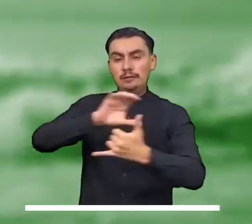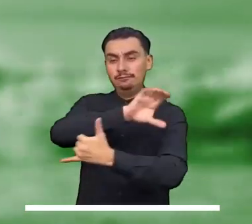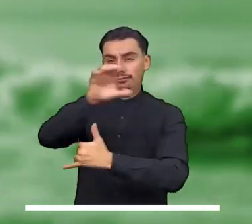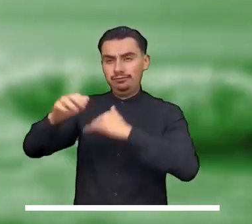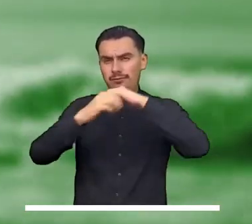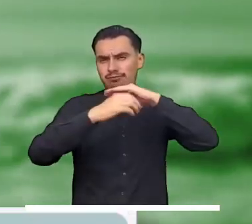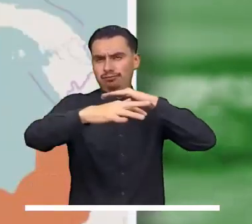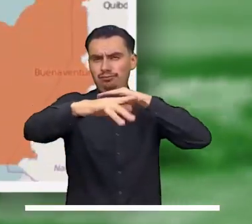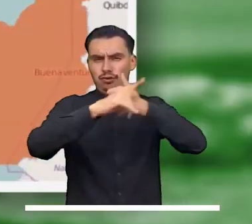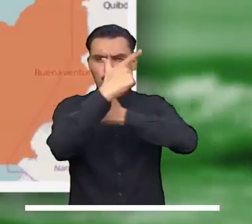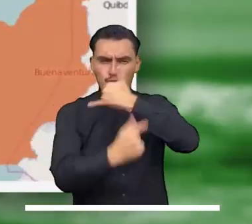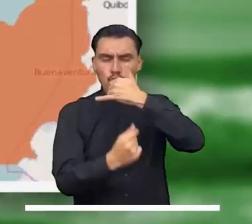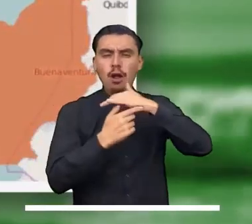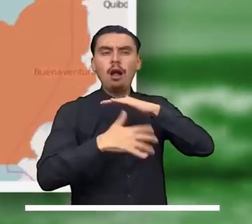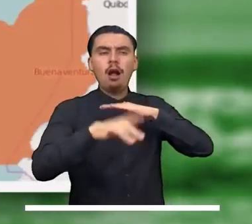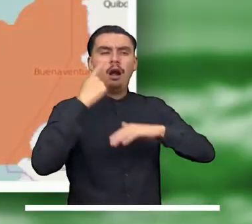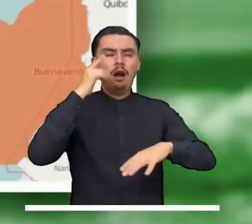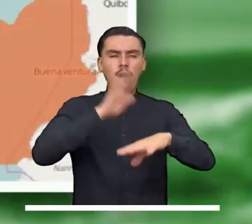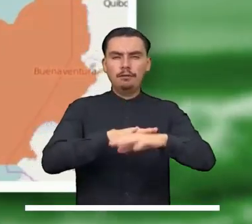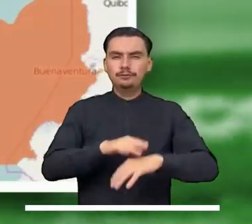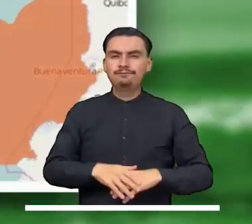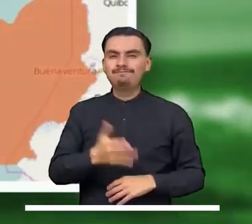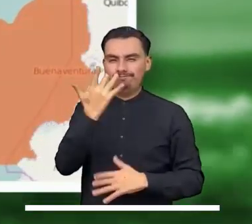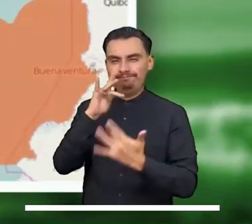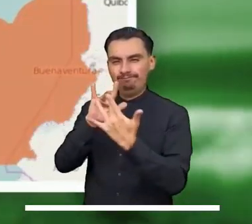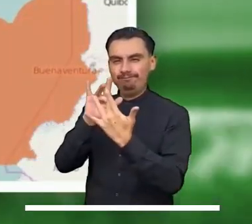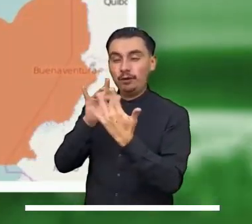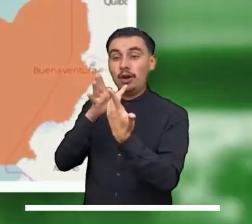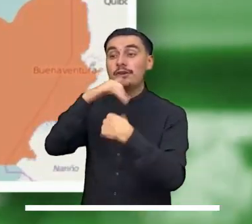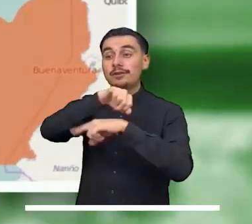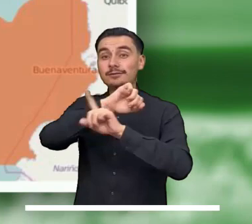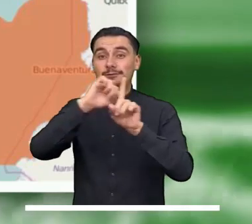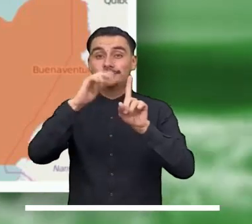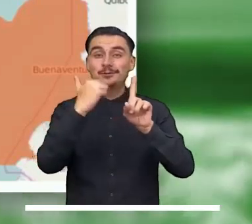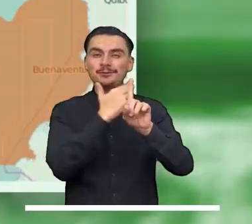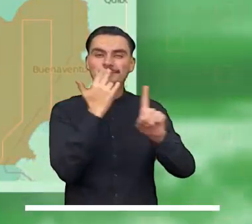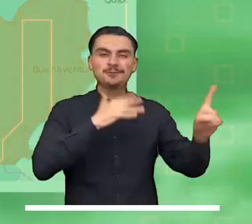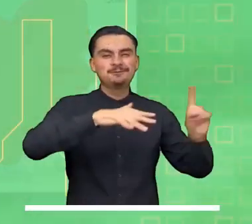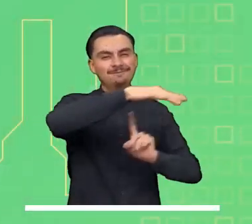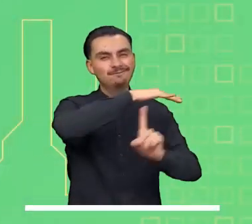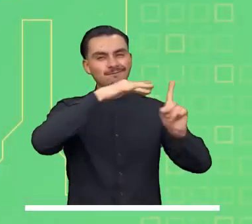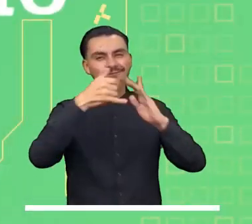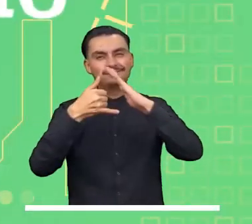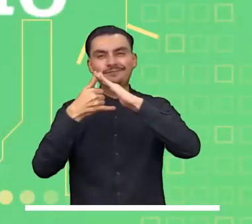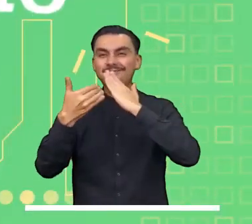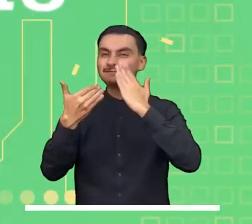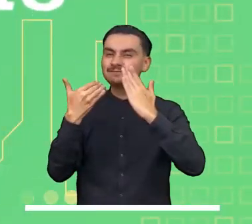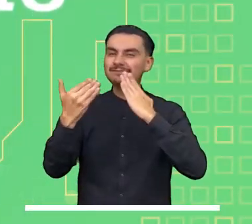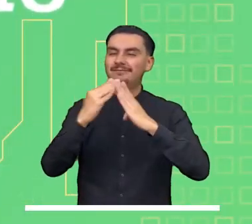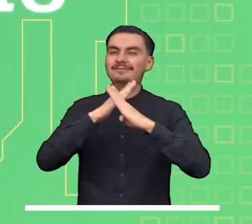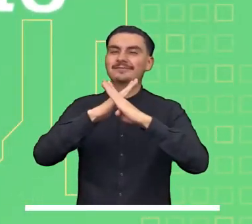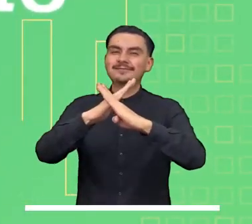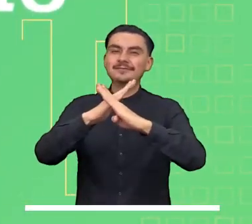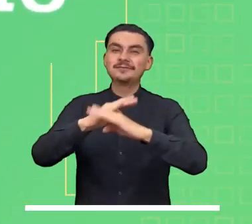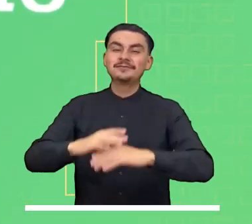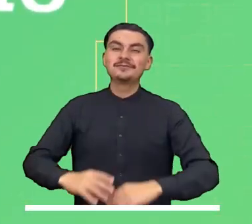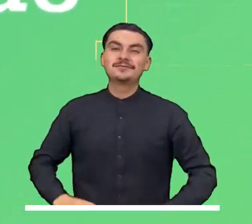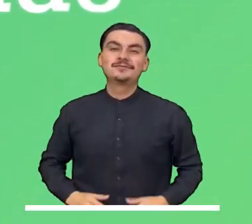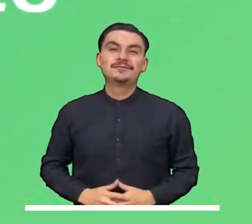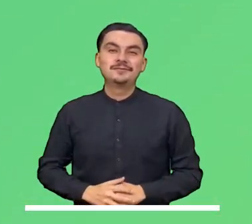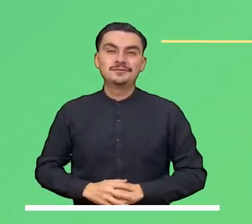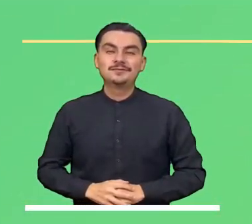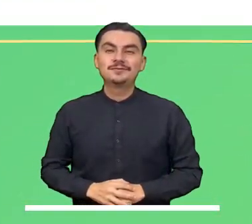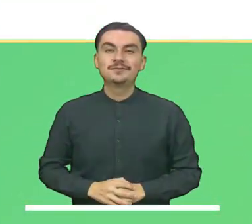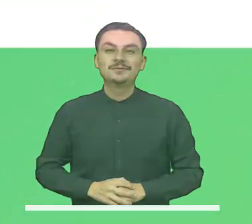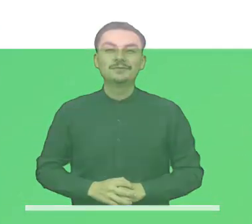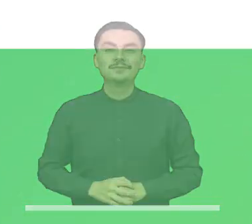Alerta naranja por tiempo lluvioso en el norte de la zona marítima del Pacífico. Síguenos en nuestras redes sociales.